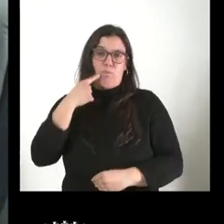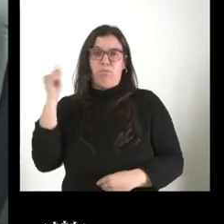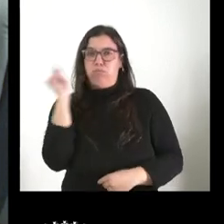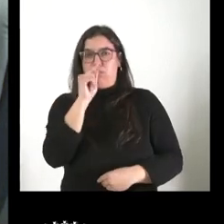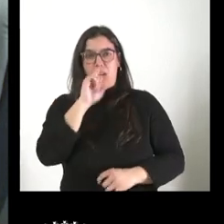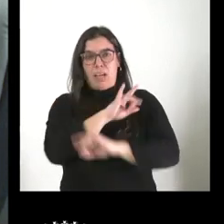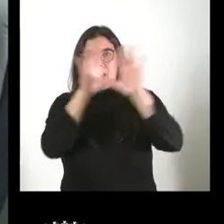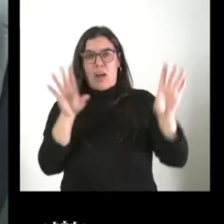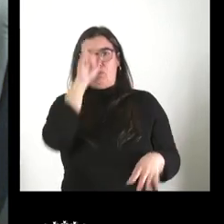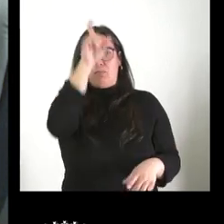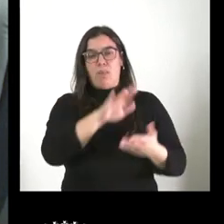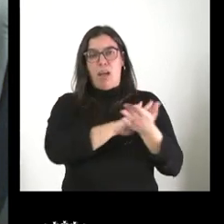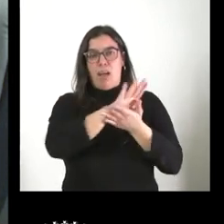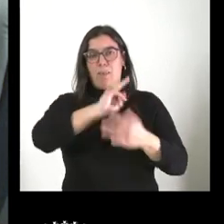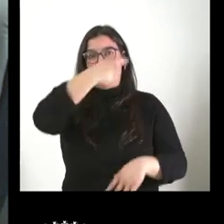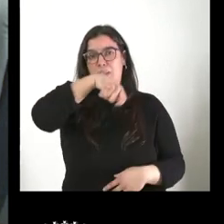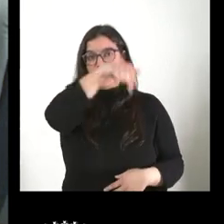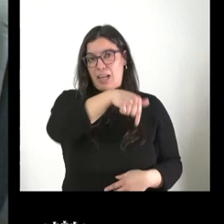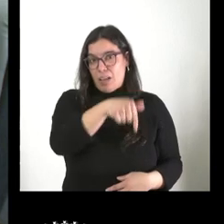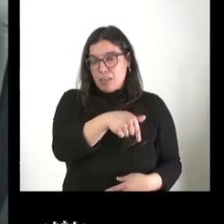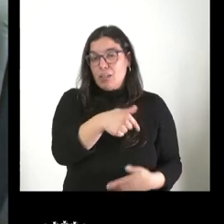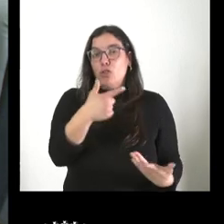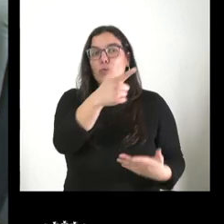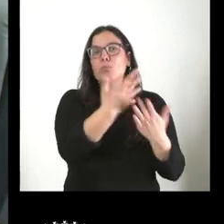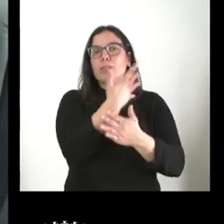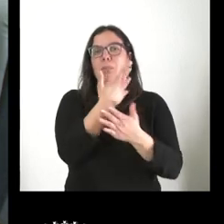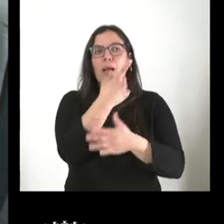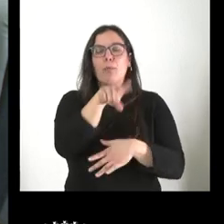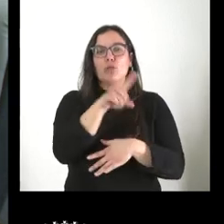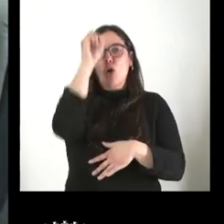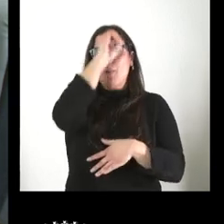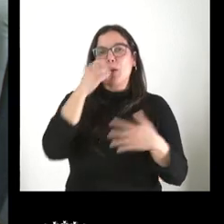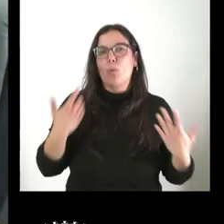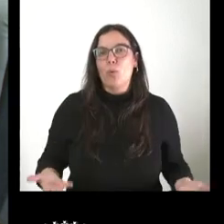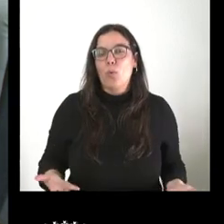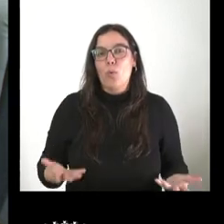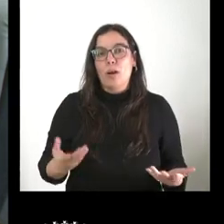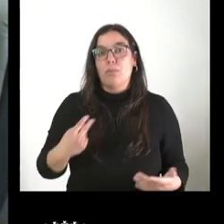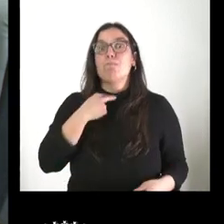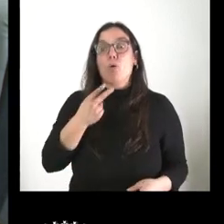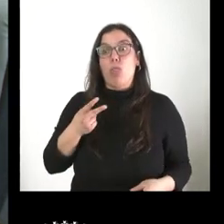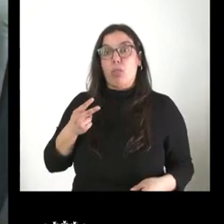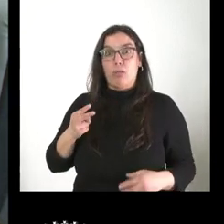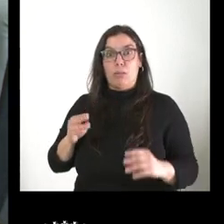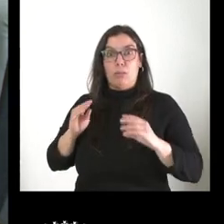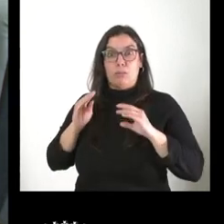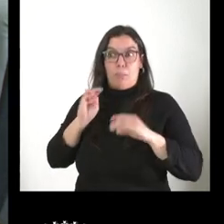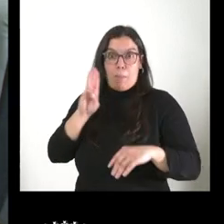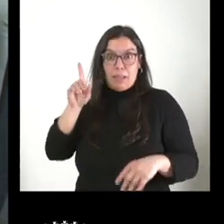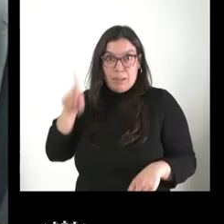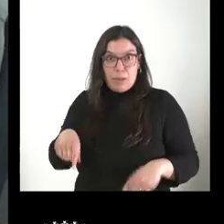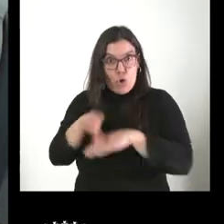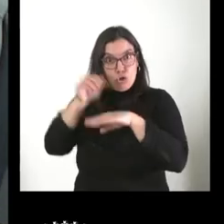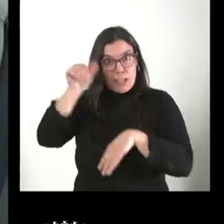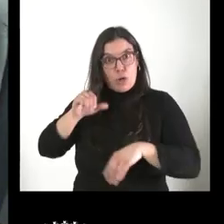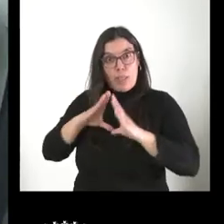Gallardo me gustaría que explicase cómo han recibido estas declaraciones por parte de su de un consejero de